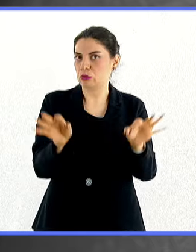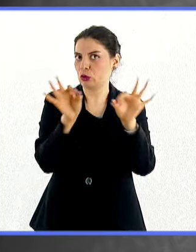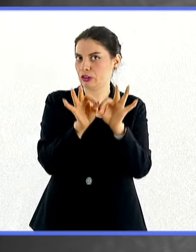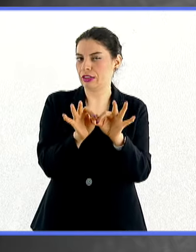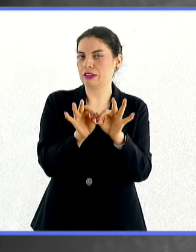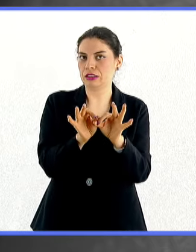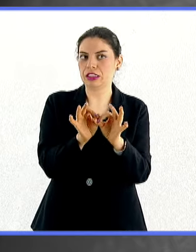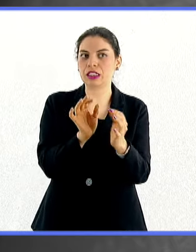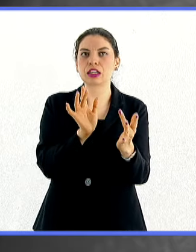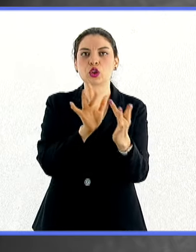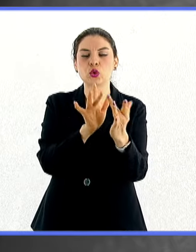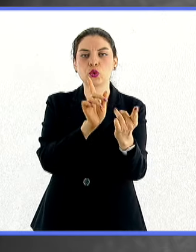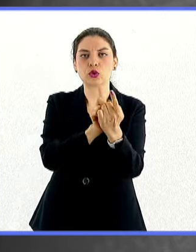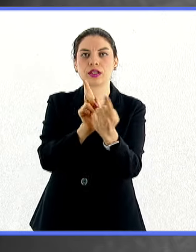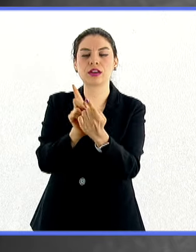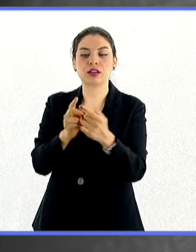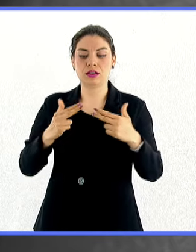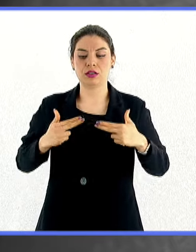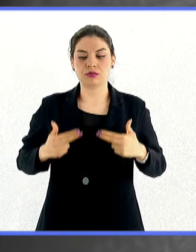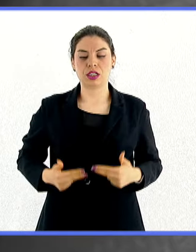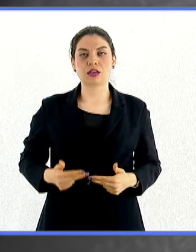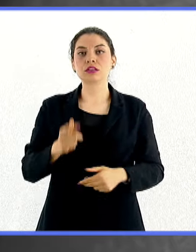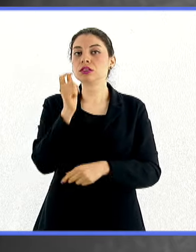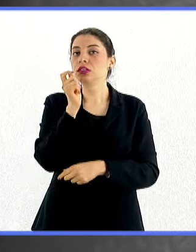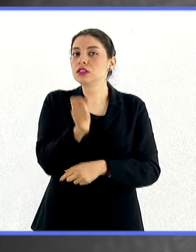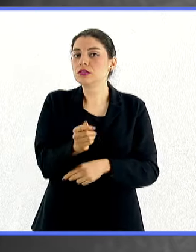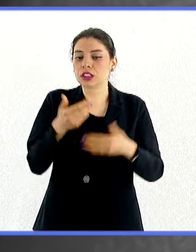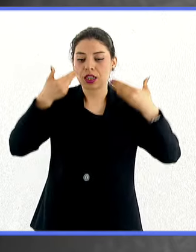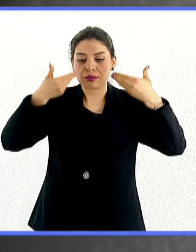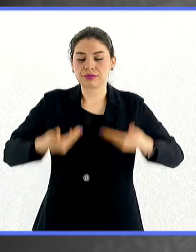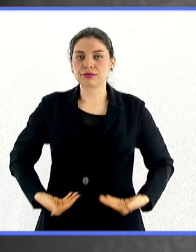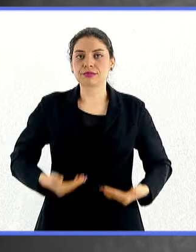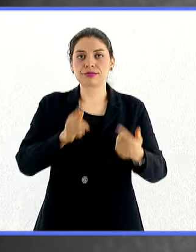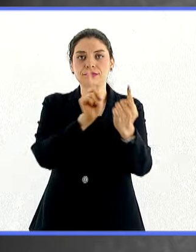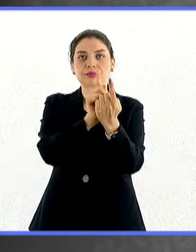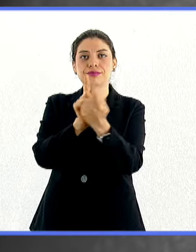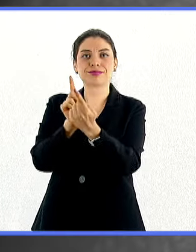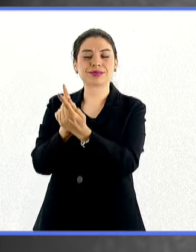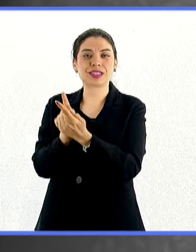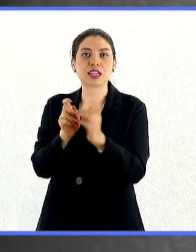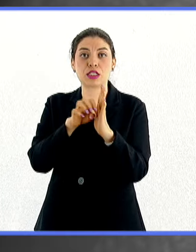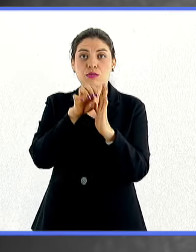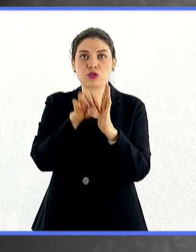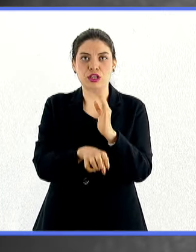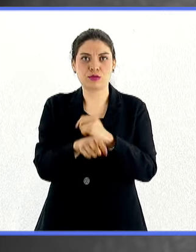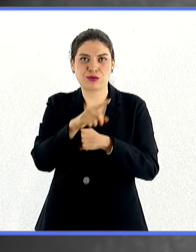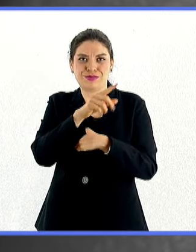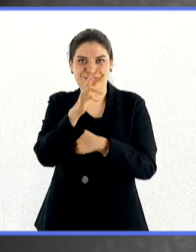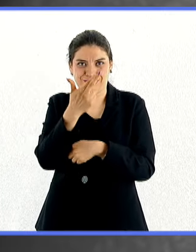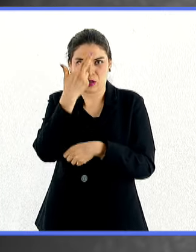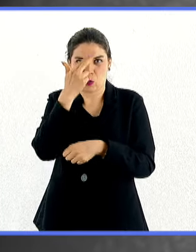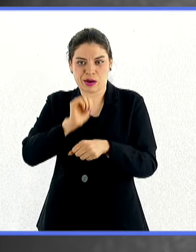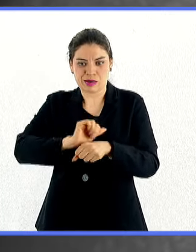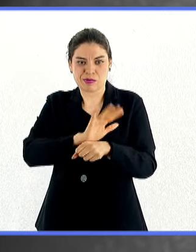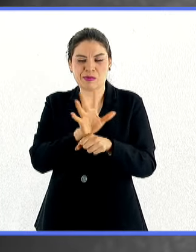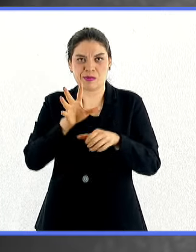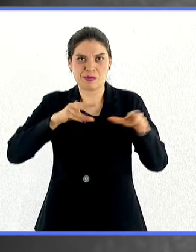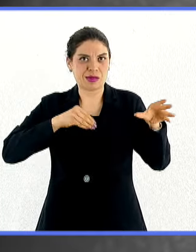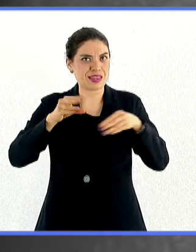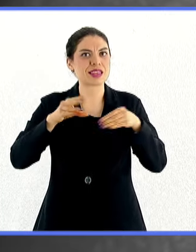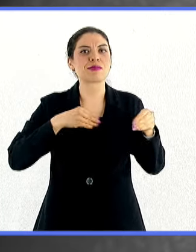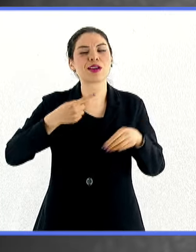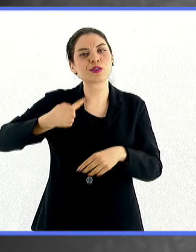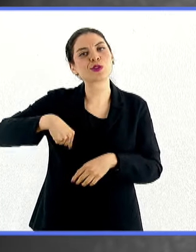ser humano es un ser social y nosotros vimos durante la pandemia lo que significa prescindir de este contacto con los